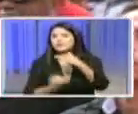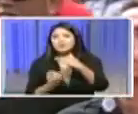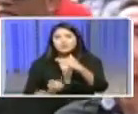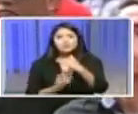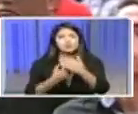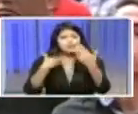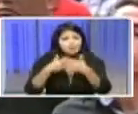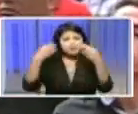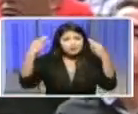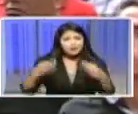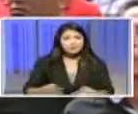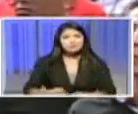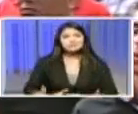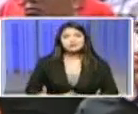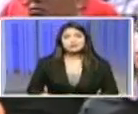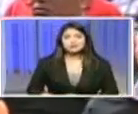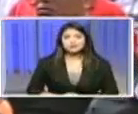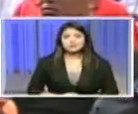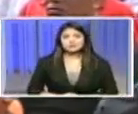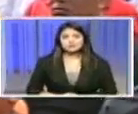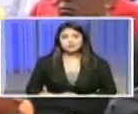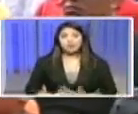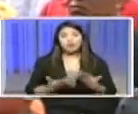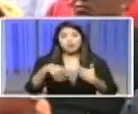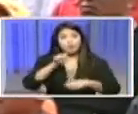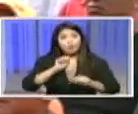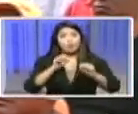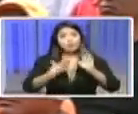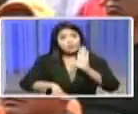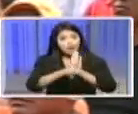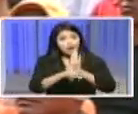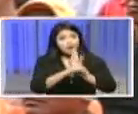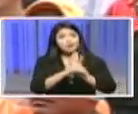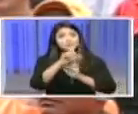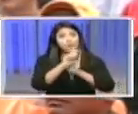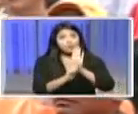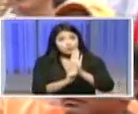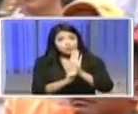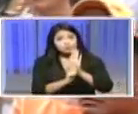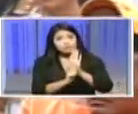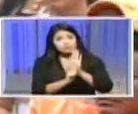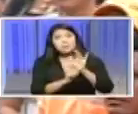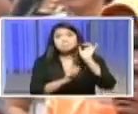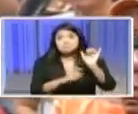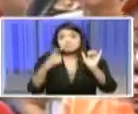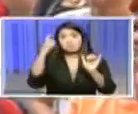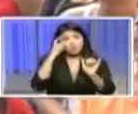que garantizaran los derechos constitucionales,